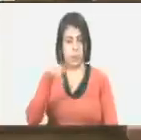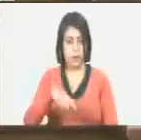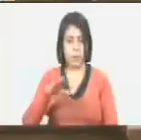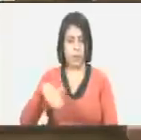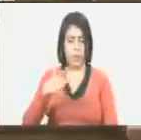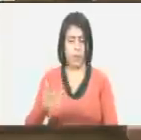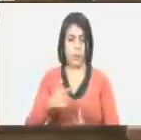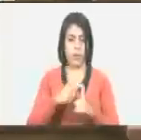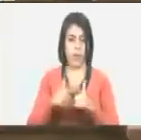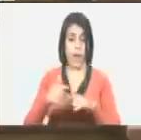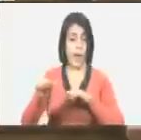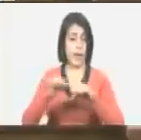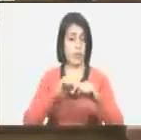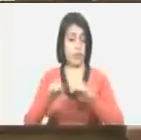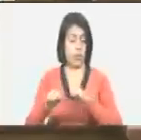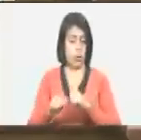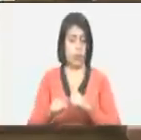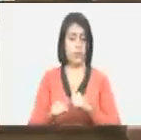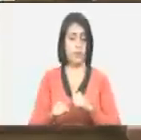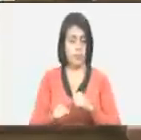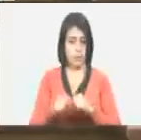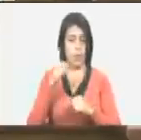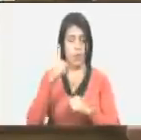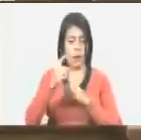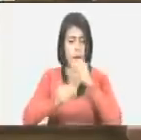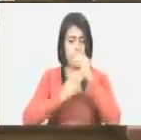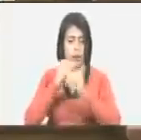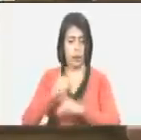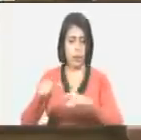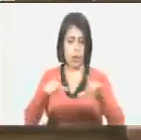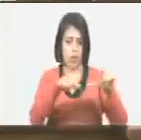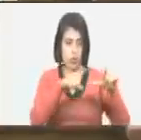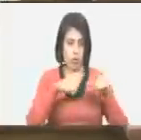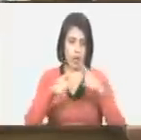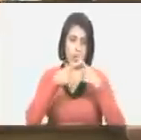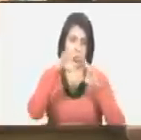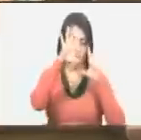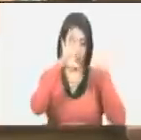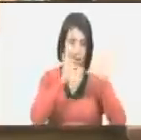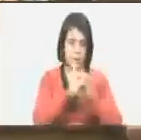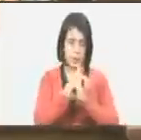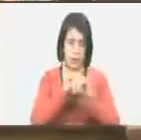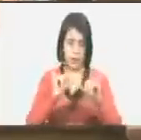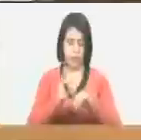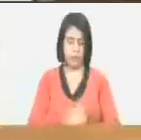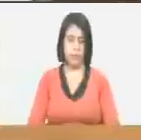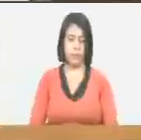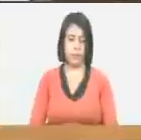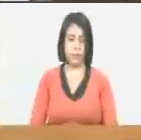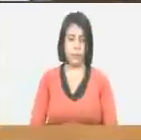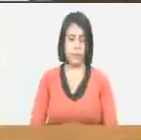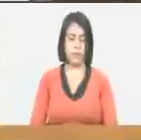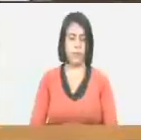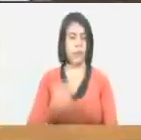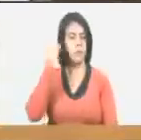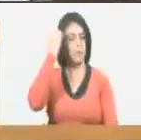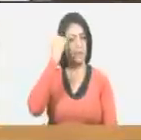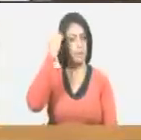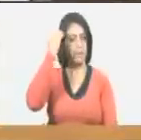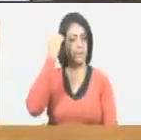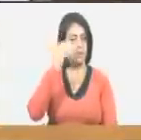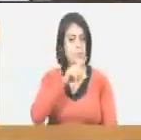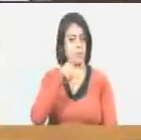cuando dichas actuaciones deban efectuarse en jurisdicciones extranjeras. Es todo, señor presidente. En